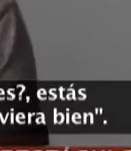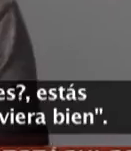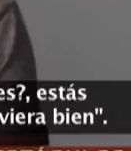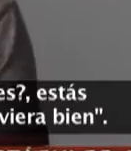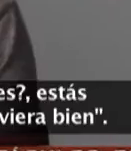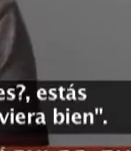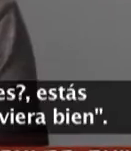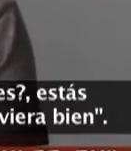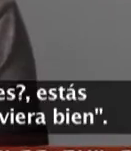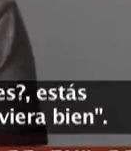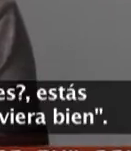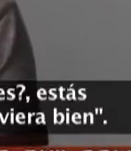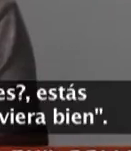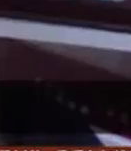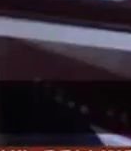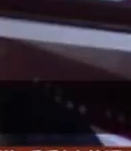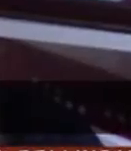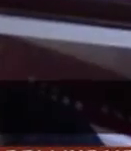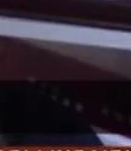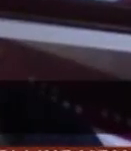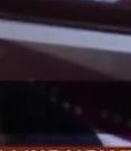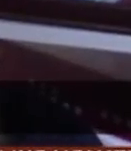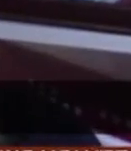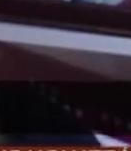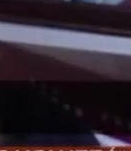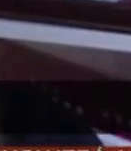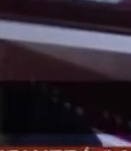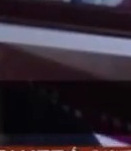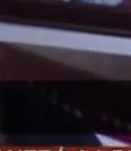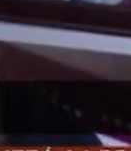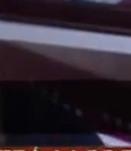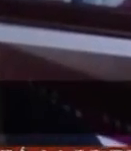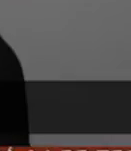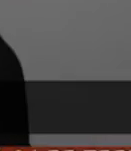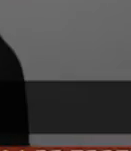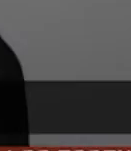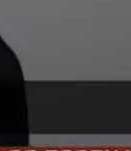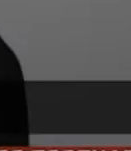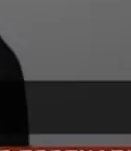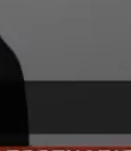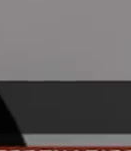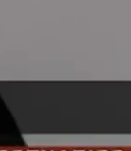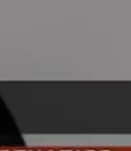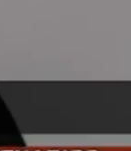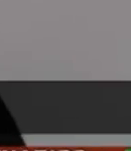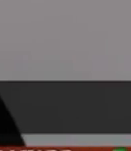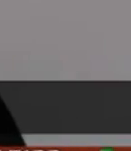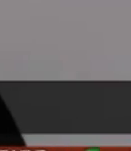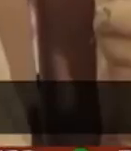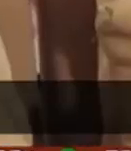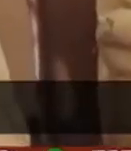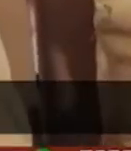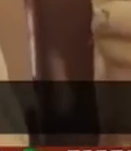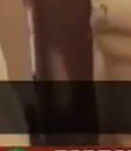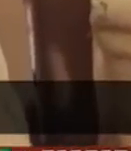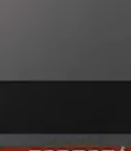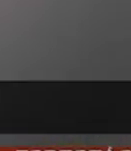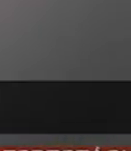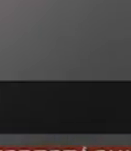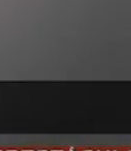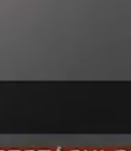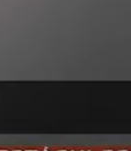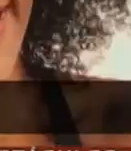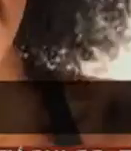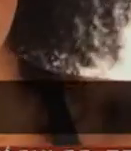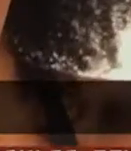harassing us. Like, that's okay. Not okay. It's not okay. It's not okay. Not okay.